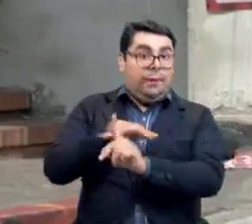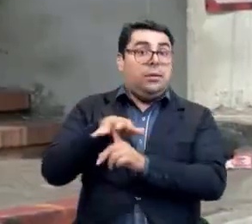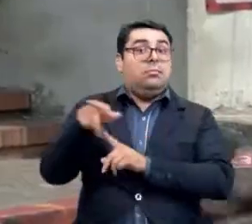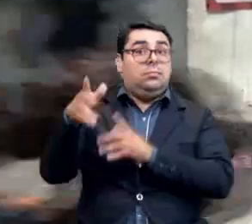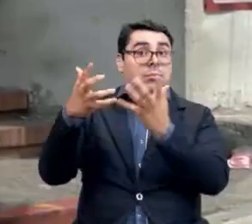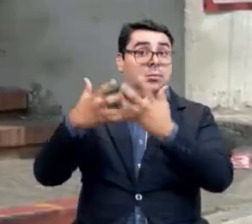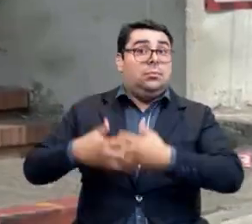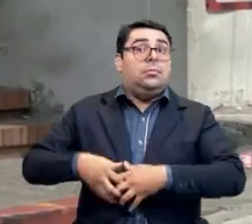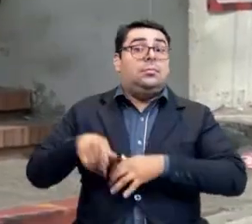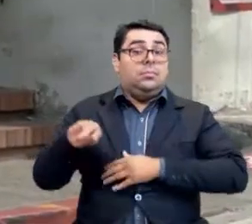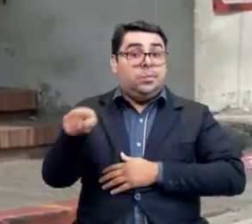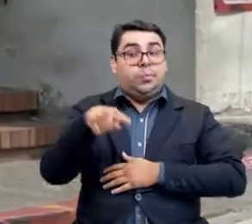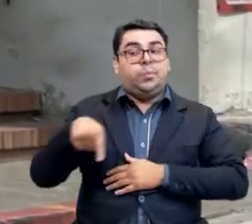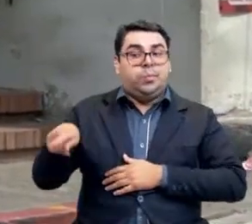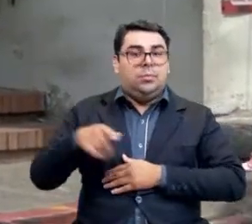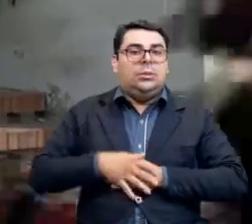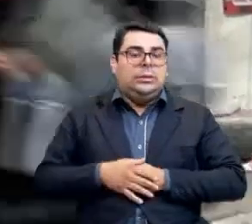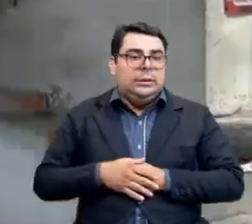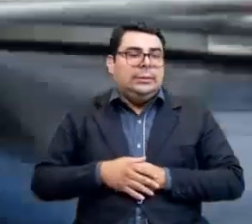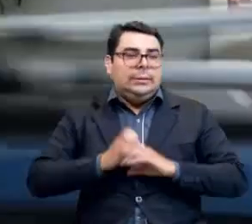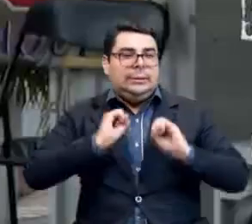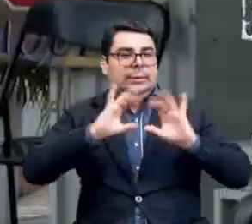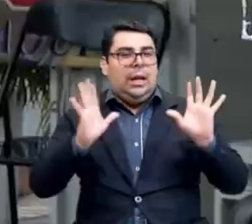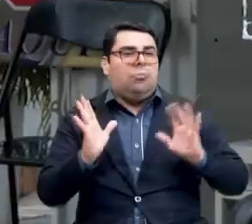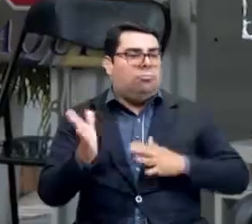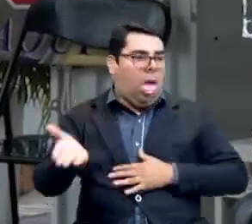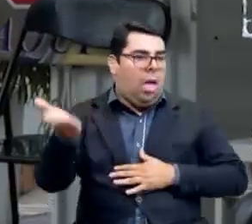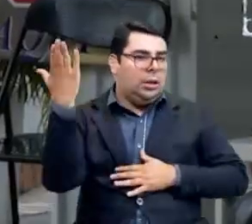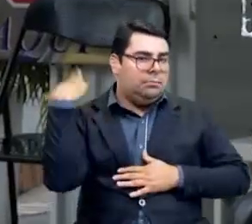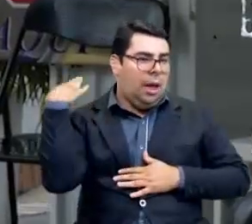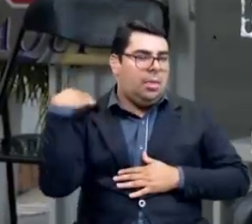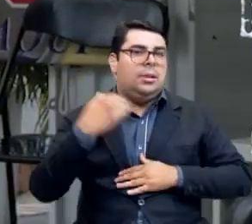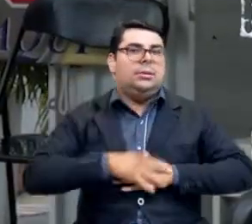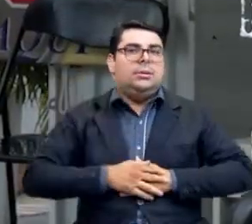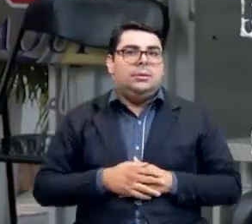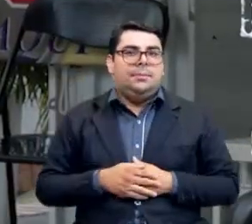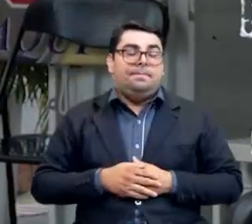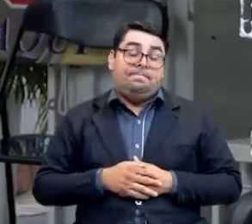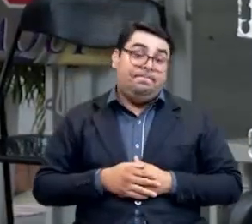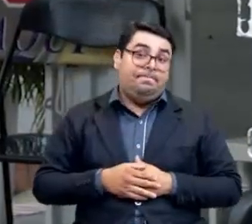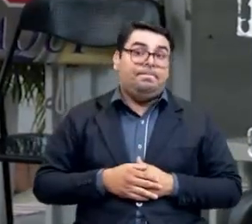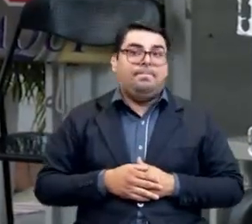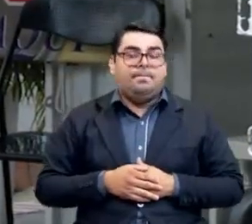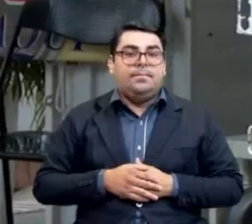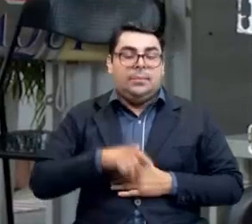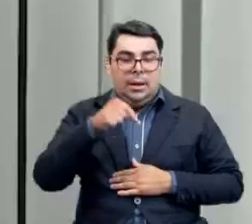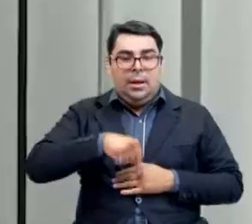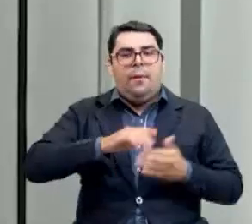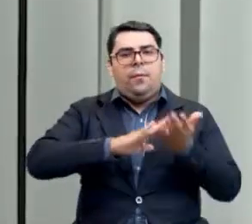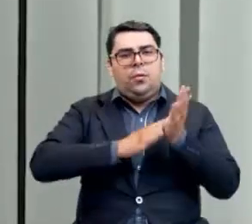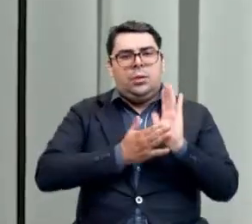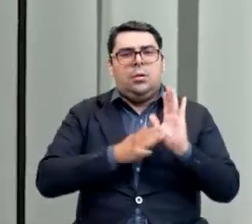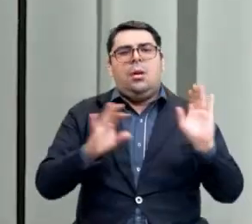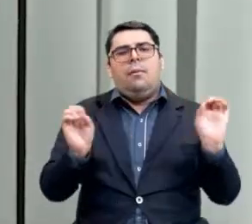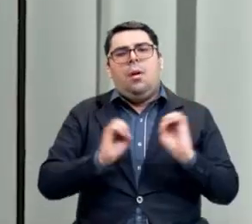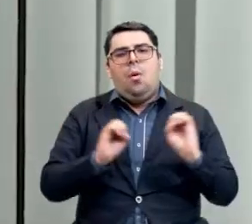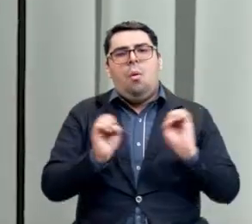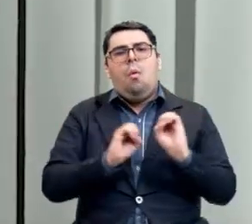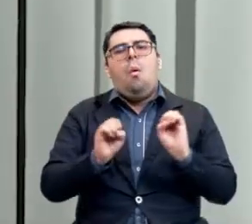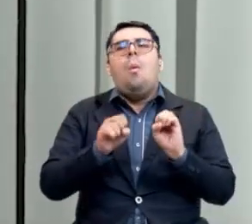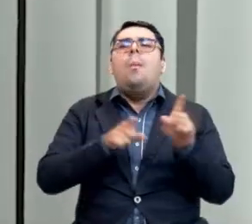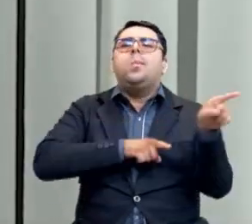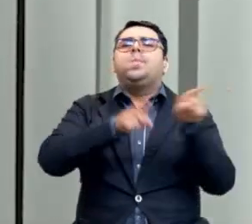muy seguramente lo hacen también a espaldas de esos dueños. Entonces, pues aquí en Florida Blanca, como en cualquier organismo de tránsito a